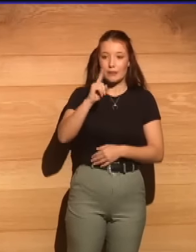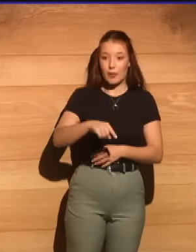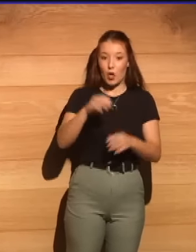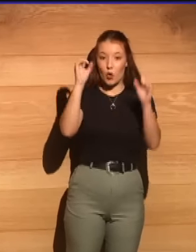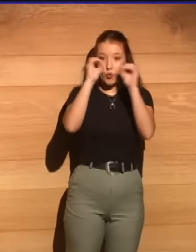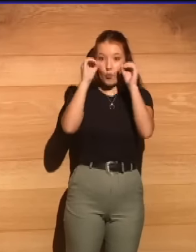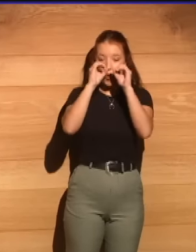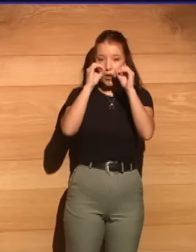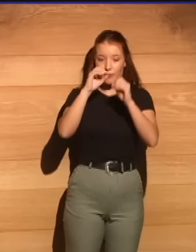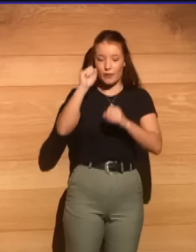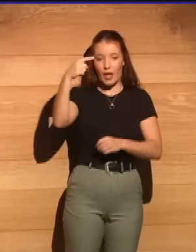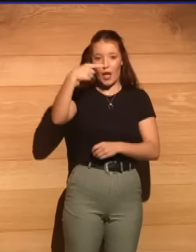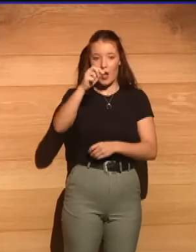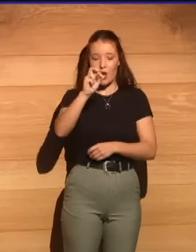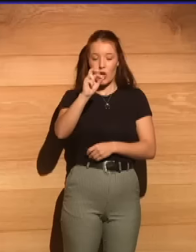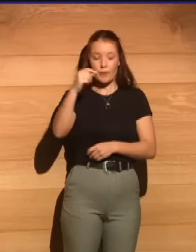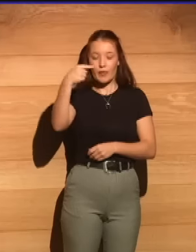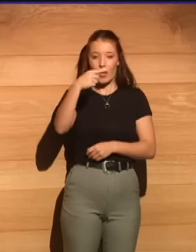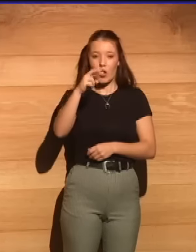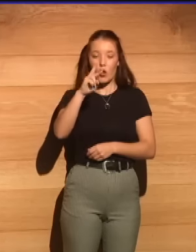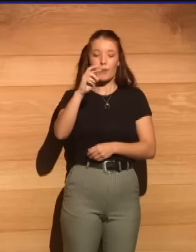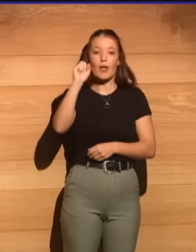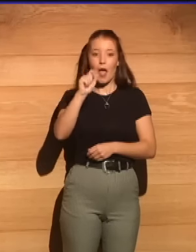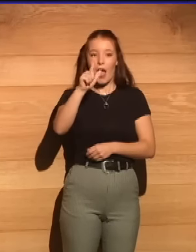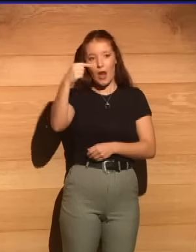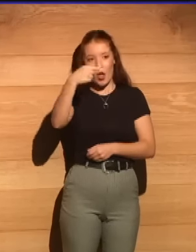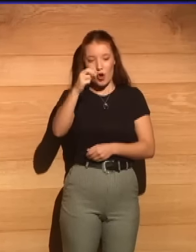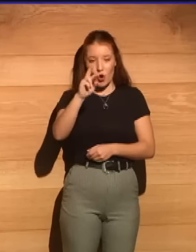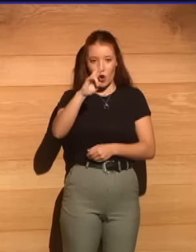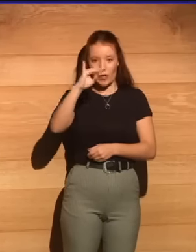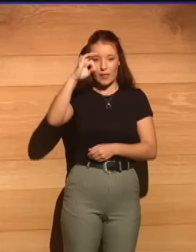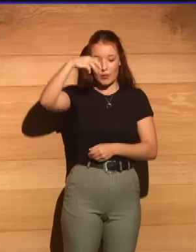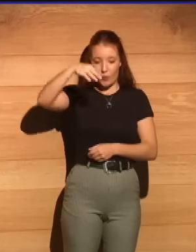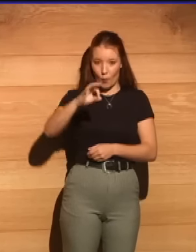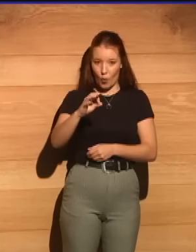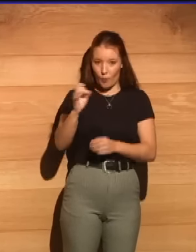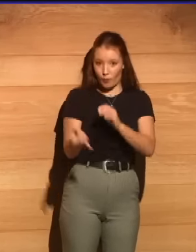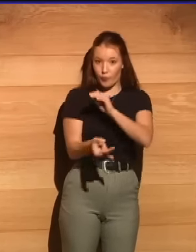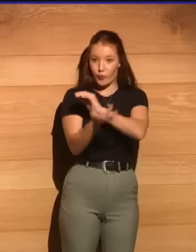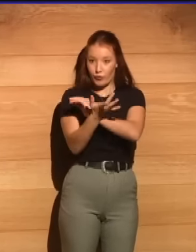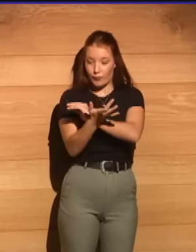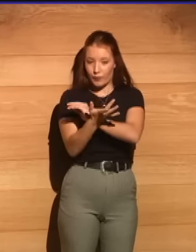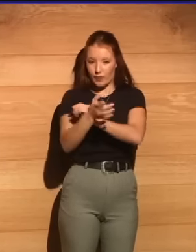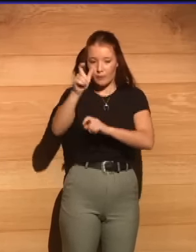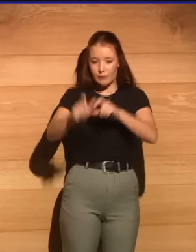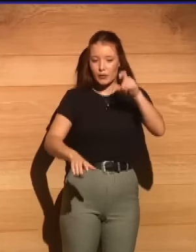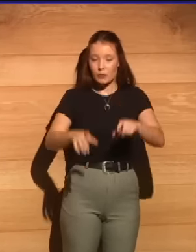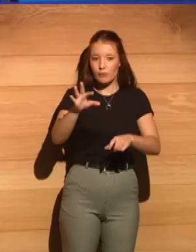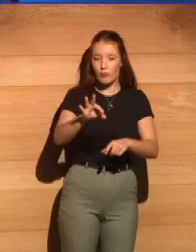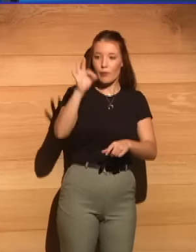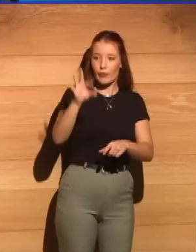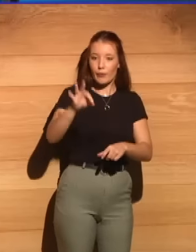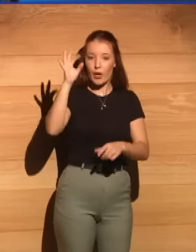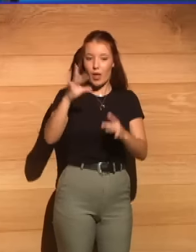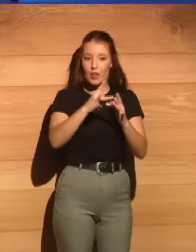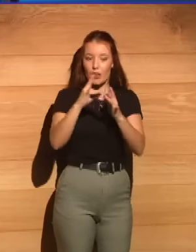un algoritmo para ver qué tipo de personal tenían que seleccionar para ser sus propios líderes en